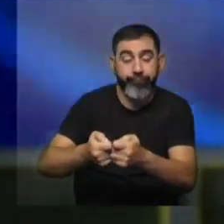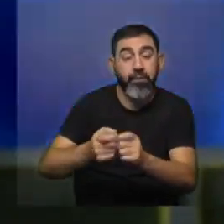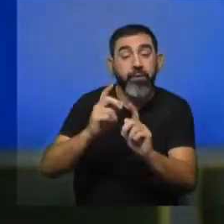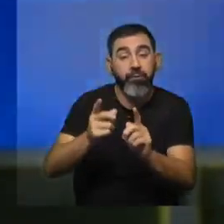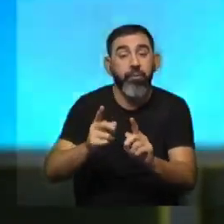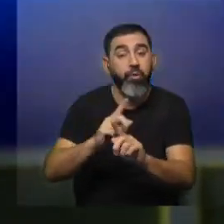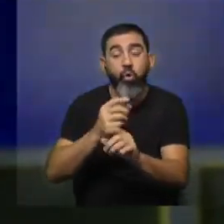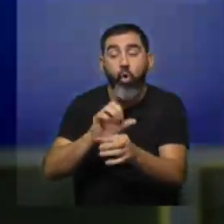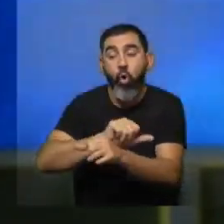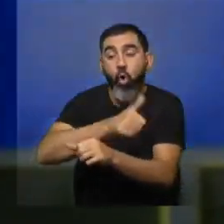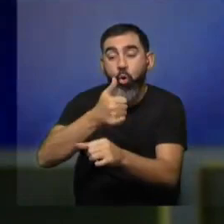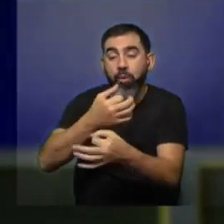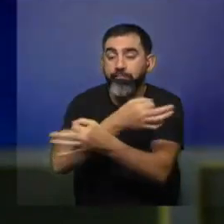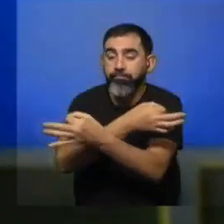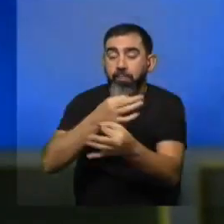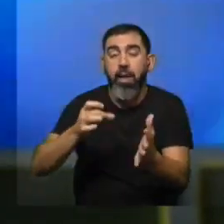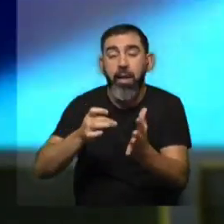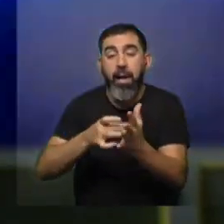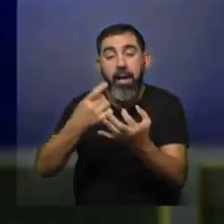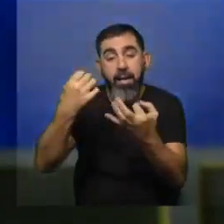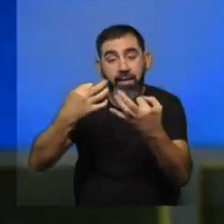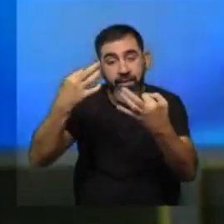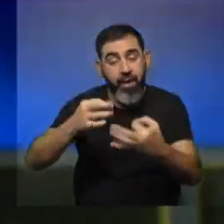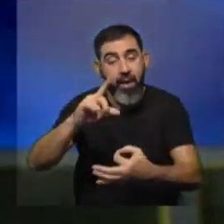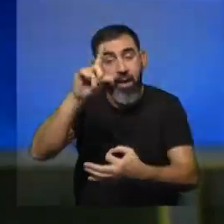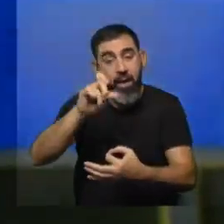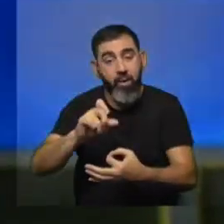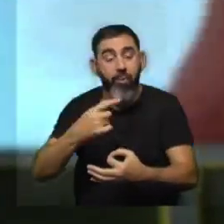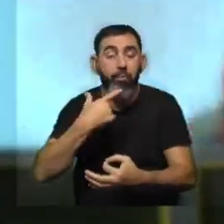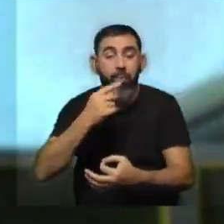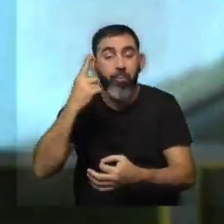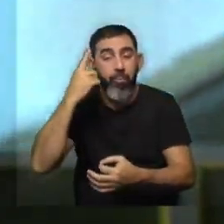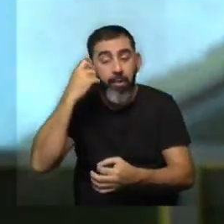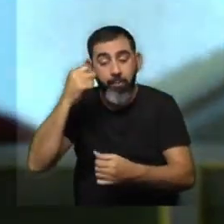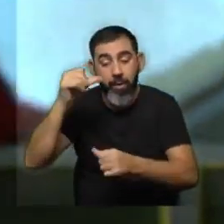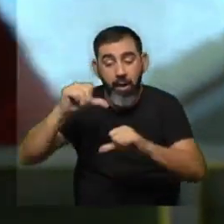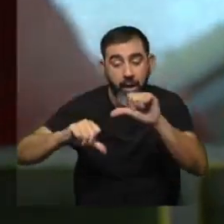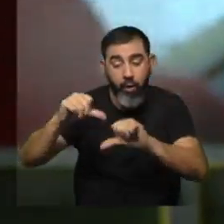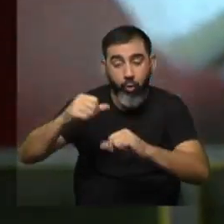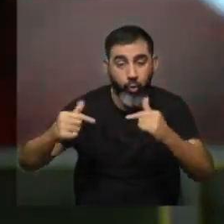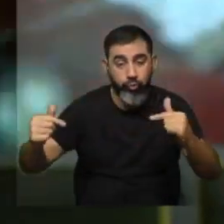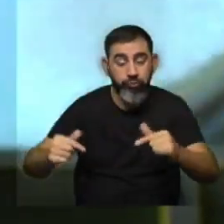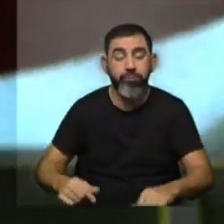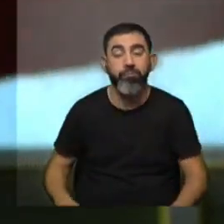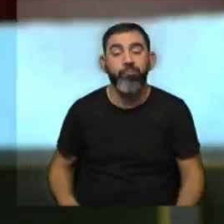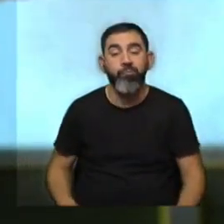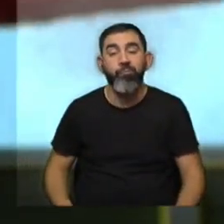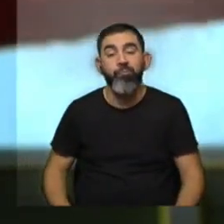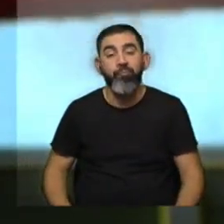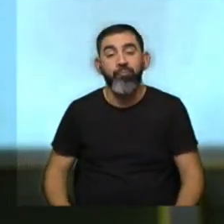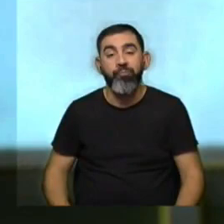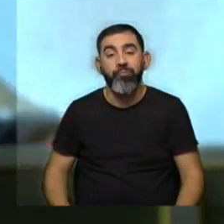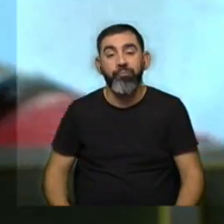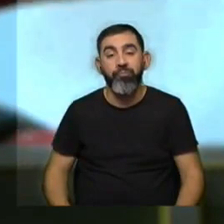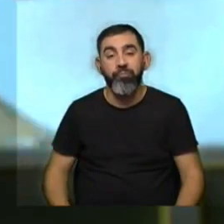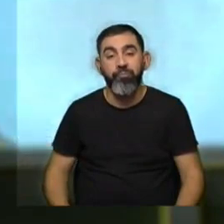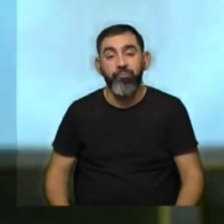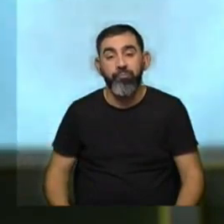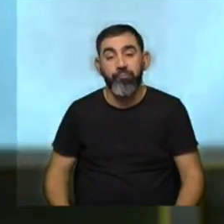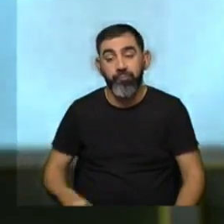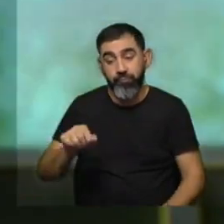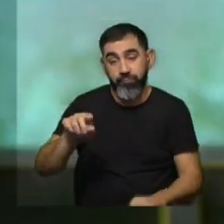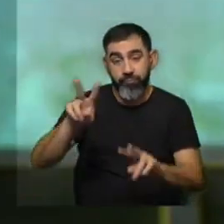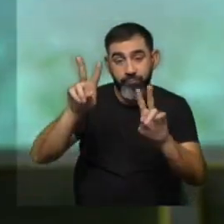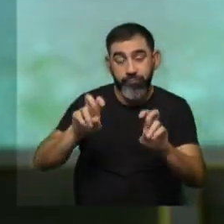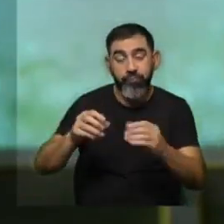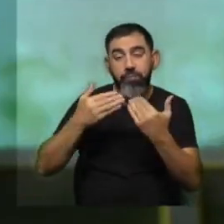no logra dar el agua necesaria para los experimentos, la calidad que se requieren los experimentos. Sí. Sobre eso, bueno,